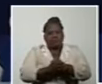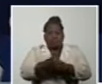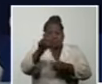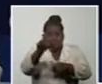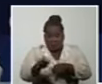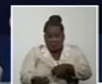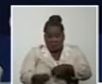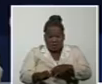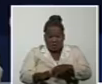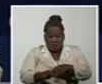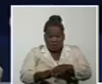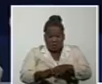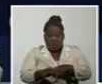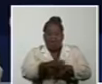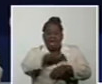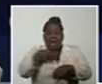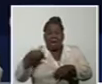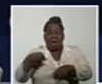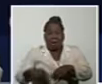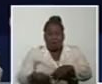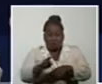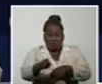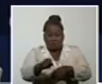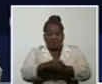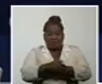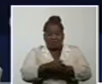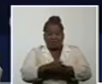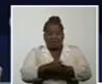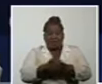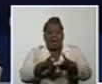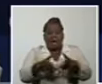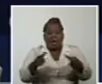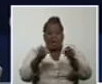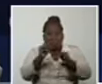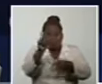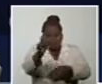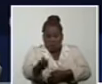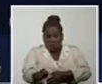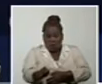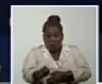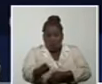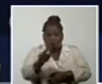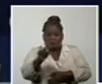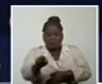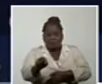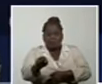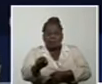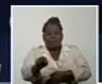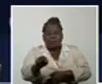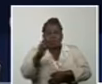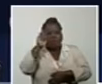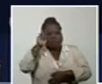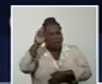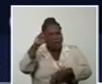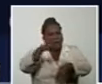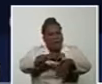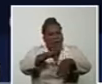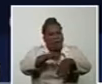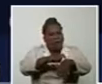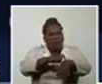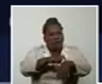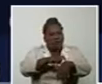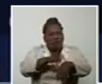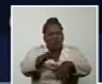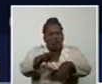los ciudadanos japoneses, recuerden aquel momento en que Japón evacuó todos